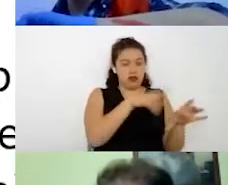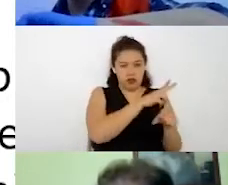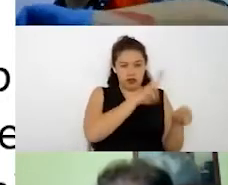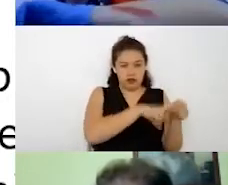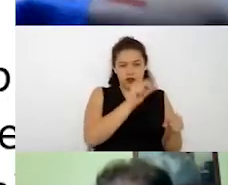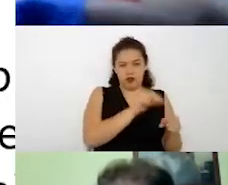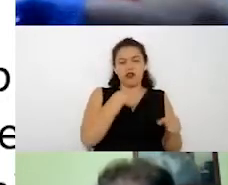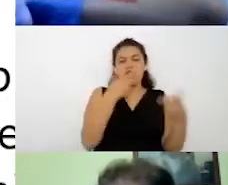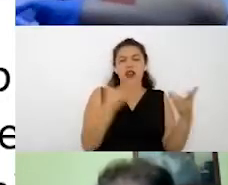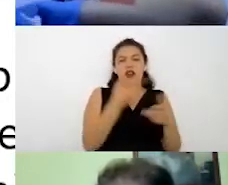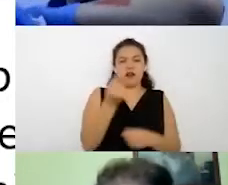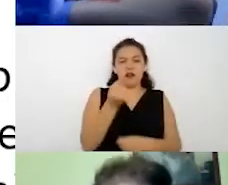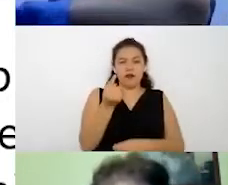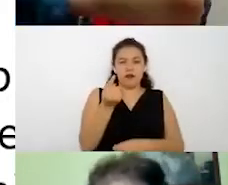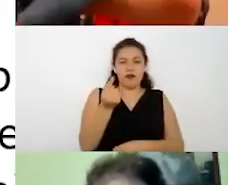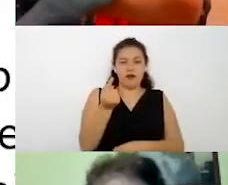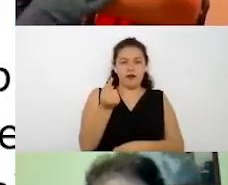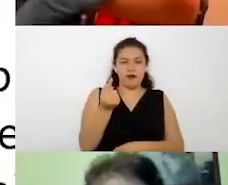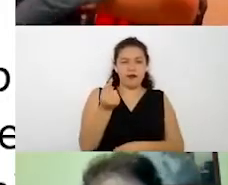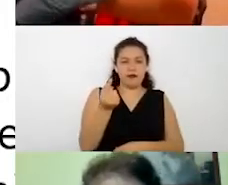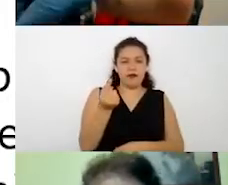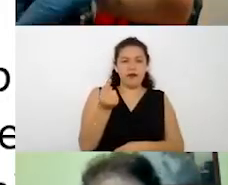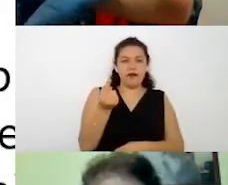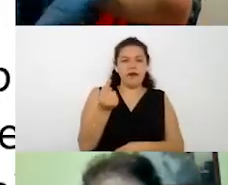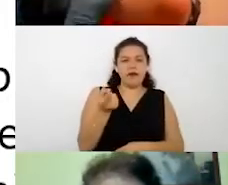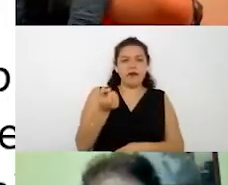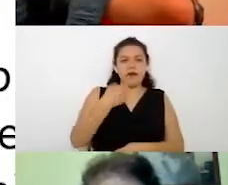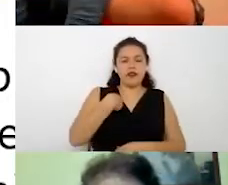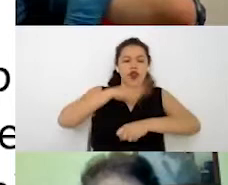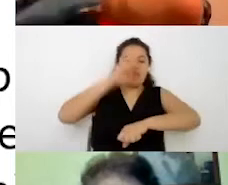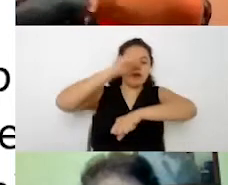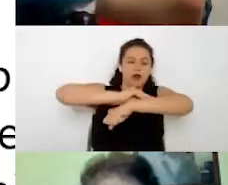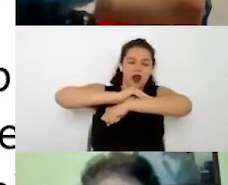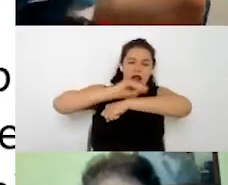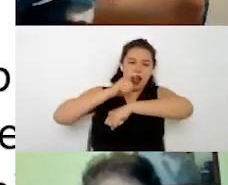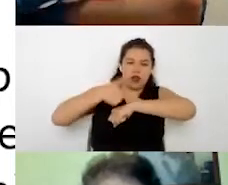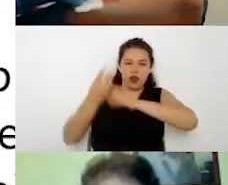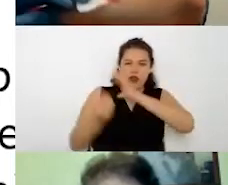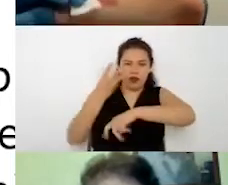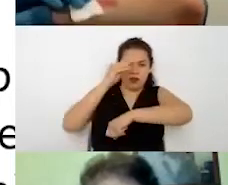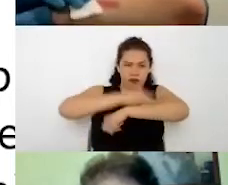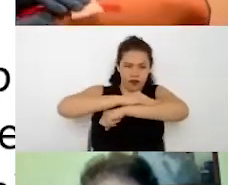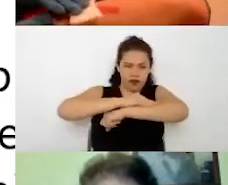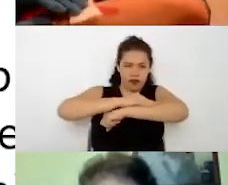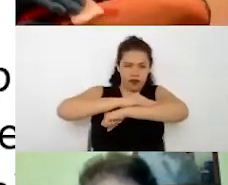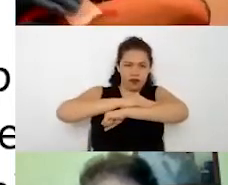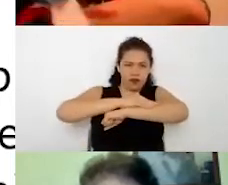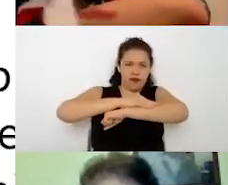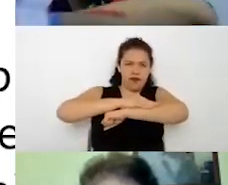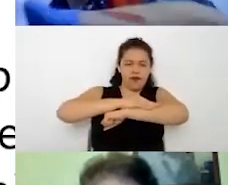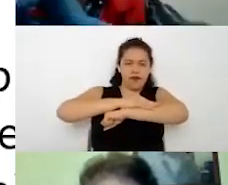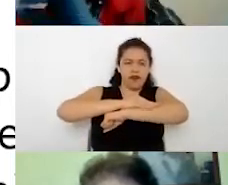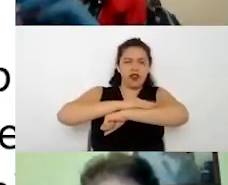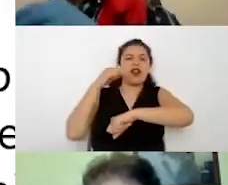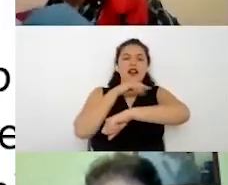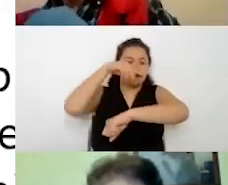a hacer después es colocar un apósito. Ahora bien, en ese tipo de presión